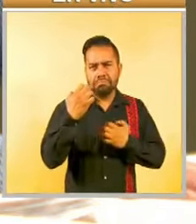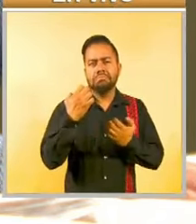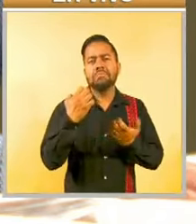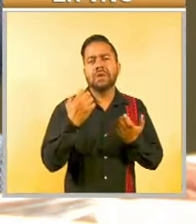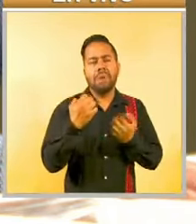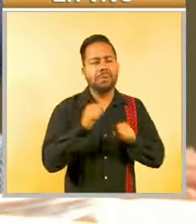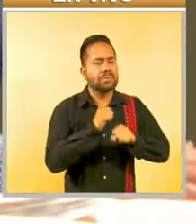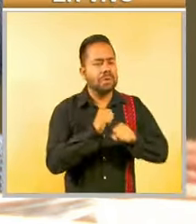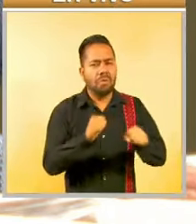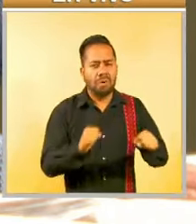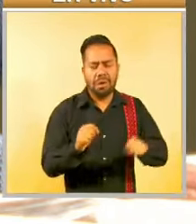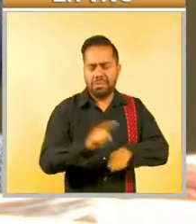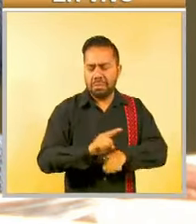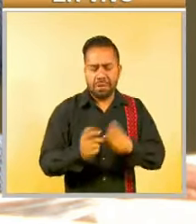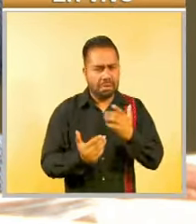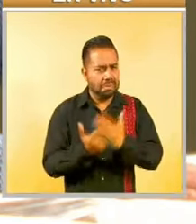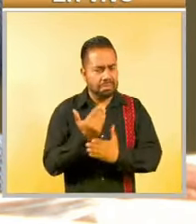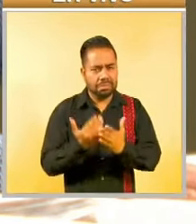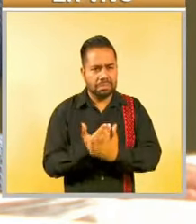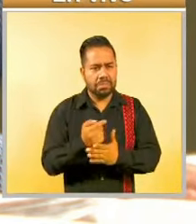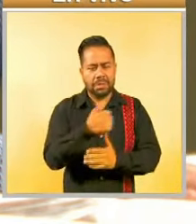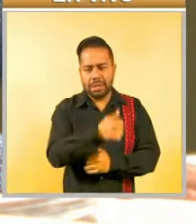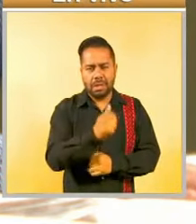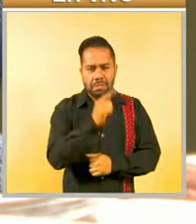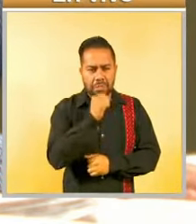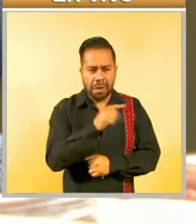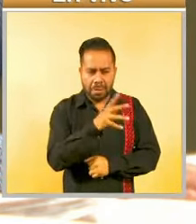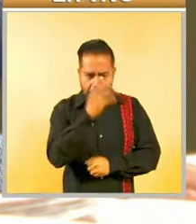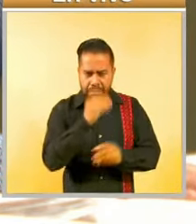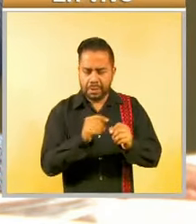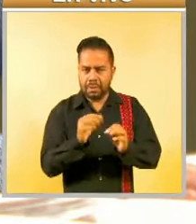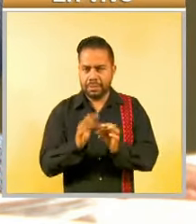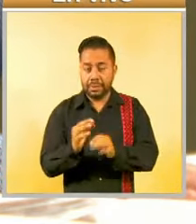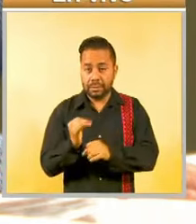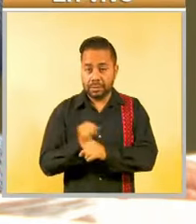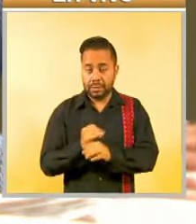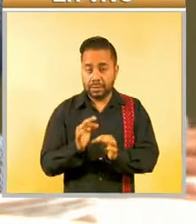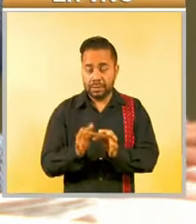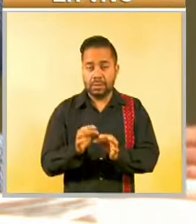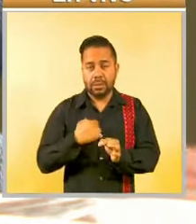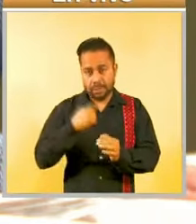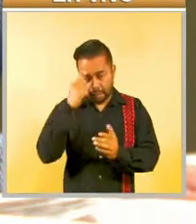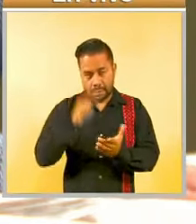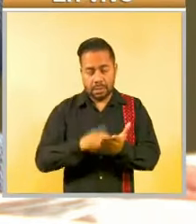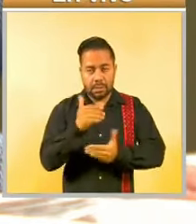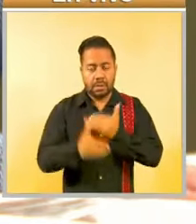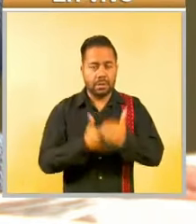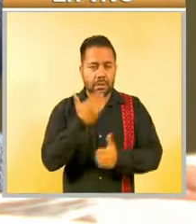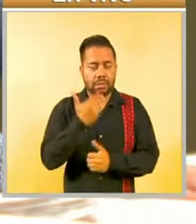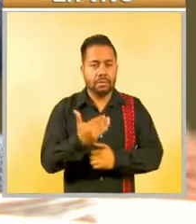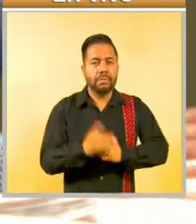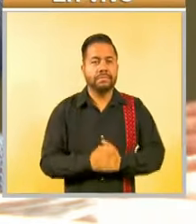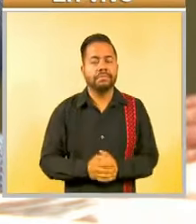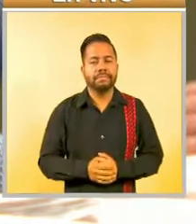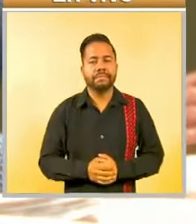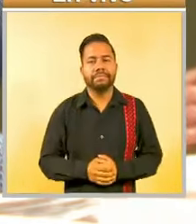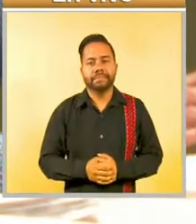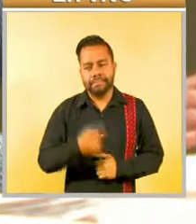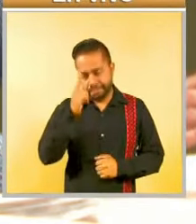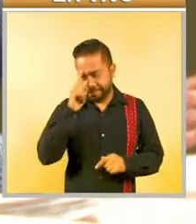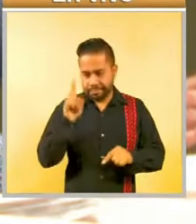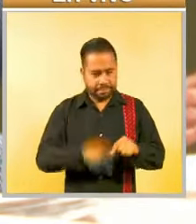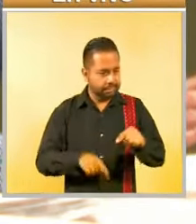corporativo Toma lo que es su seguimiento y los trabajos de investigación son constantes yo creo que estamos avanzando constantemente en el